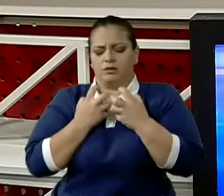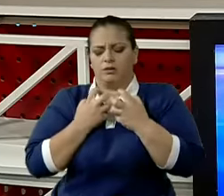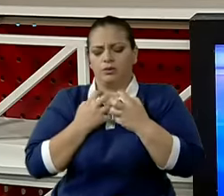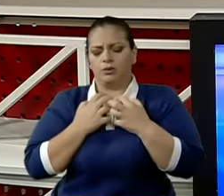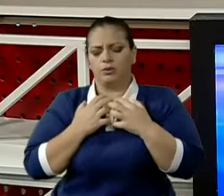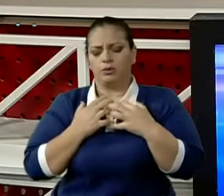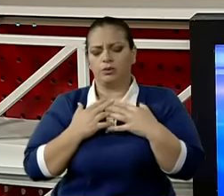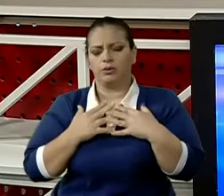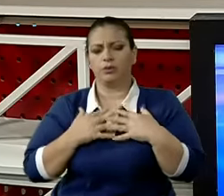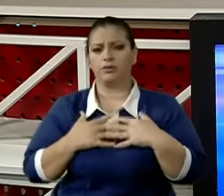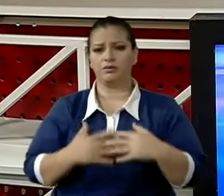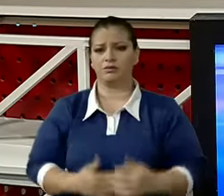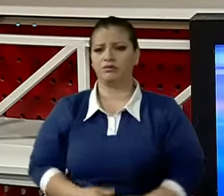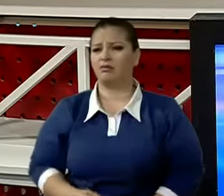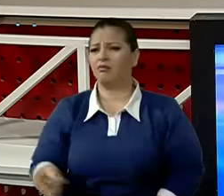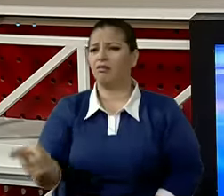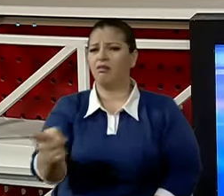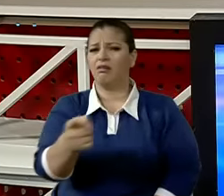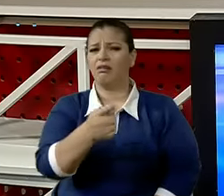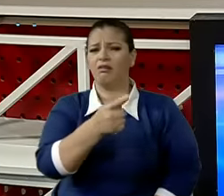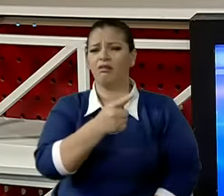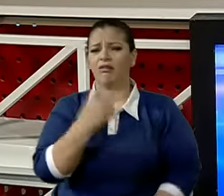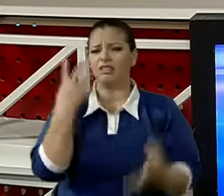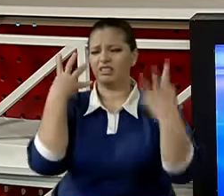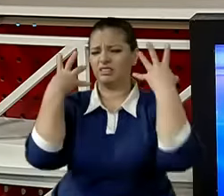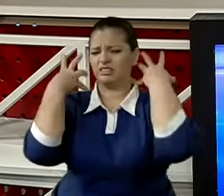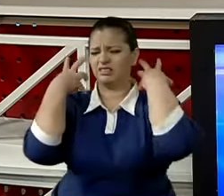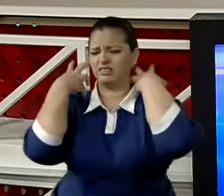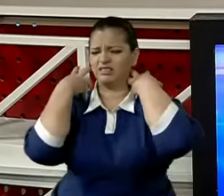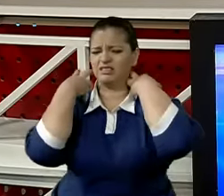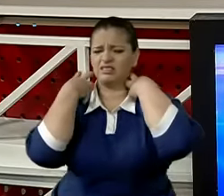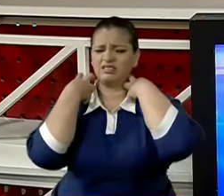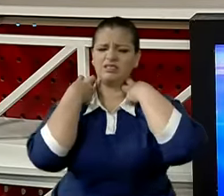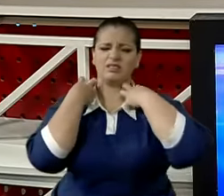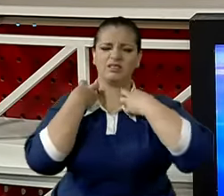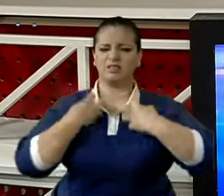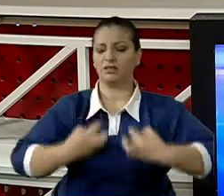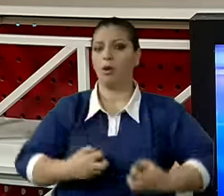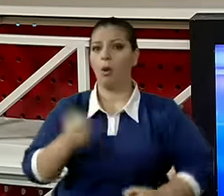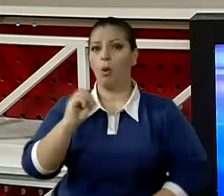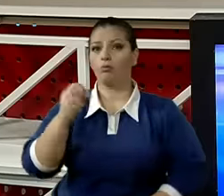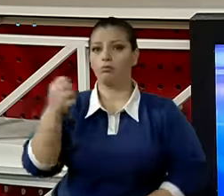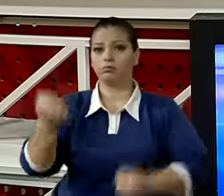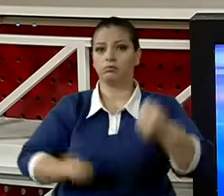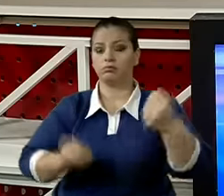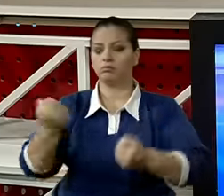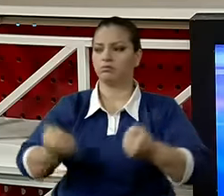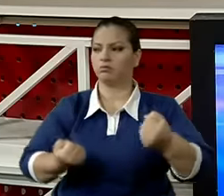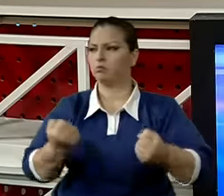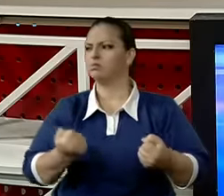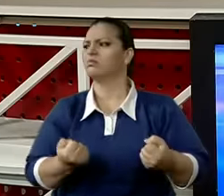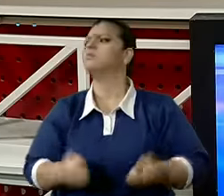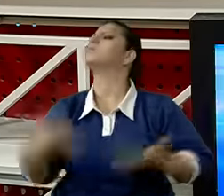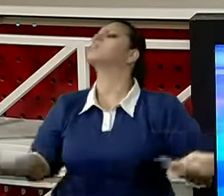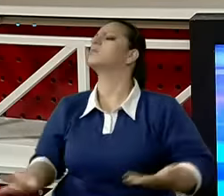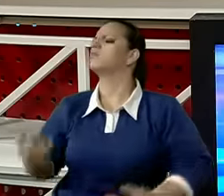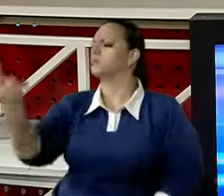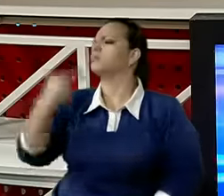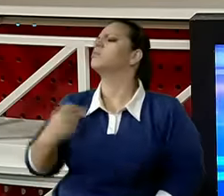De tanto estrés, inclusive en la calle tú lo notas. Así es. Los conductores tú los pasas, los rebasas y se pone bravo. Es verdad. Te insulta. Los miras y ya dicen que les han